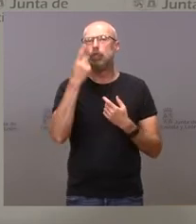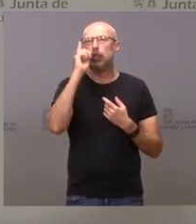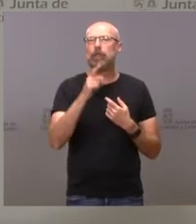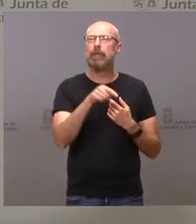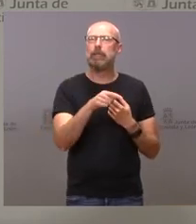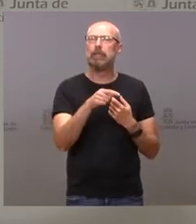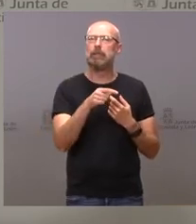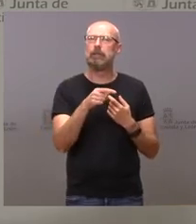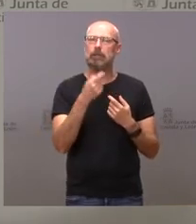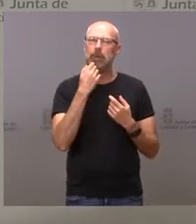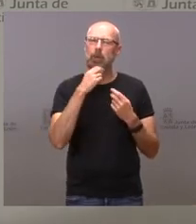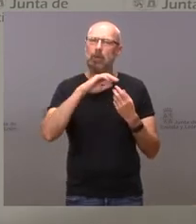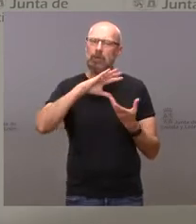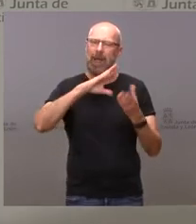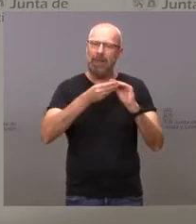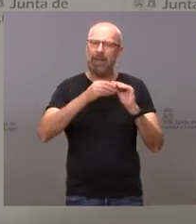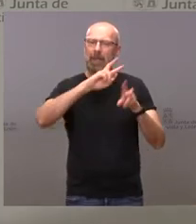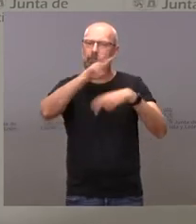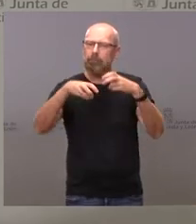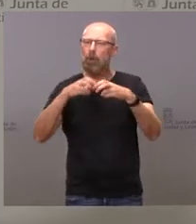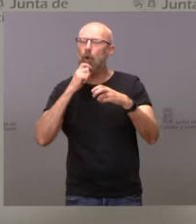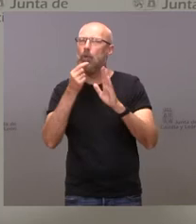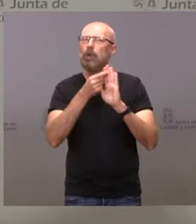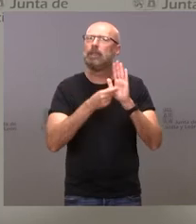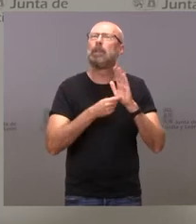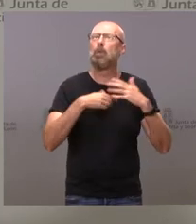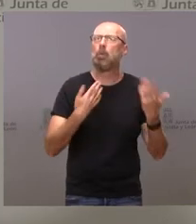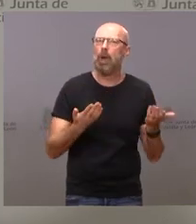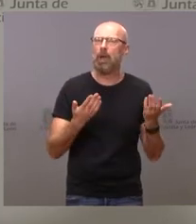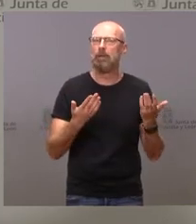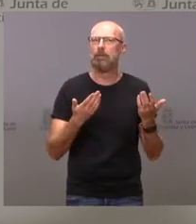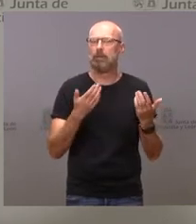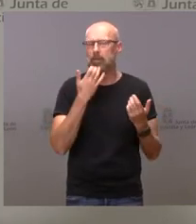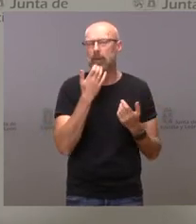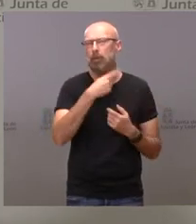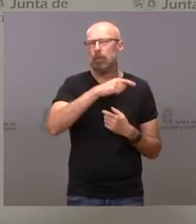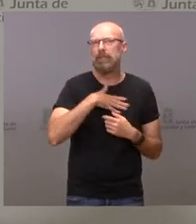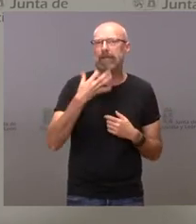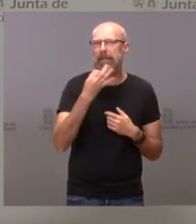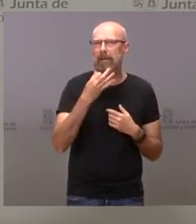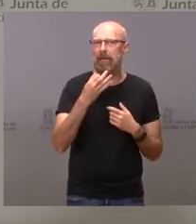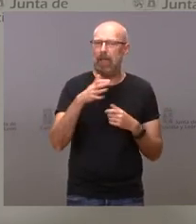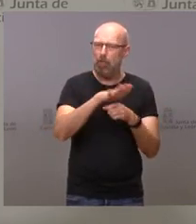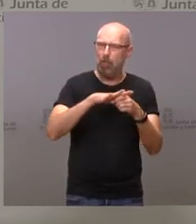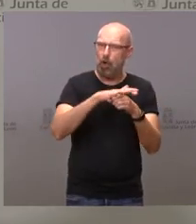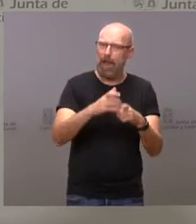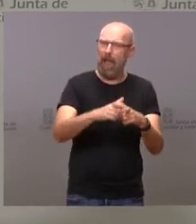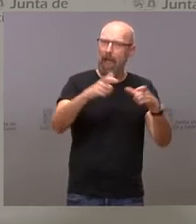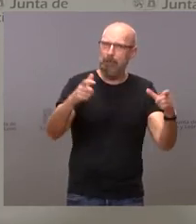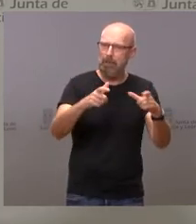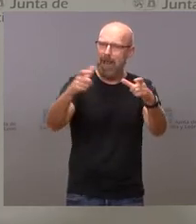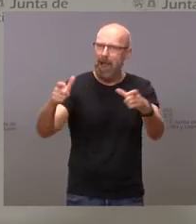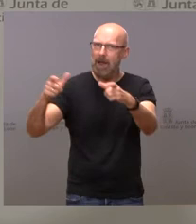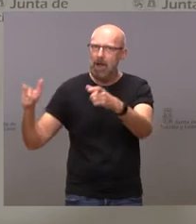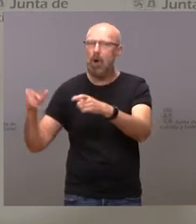se realizarían, si la idea sería ampliar, disminuir esas zonas básicas de salud para, de alguna